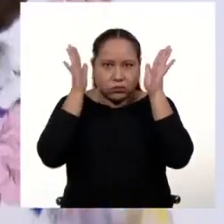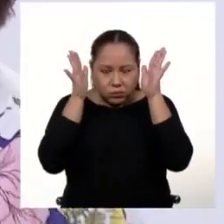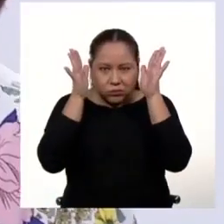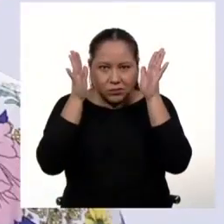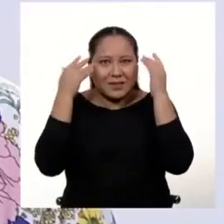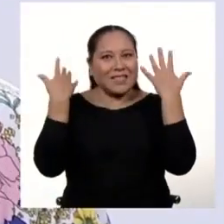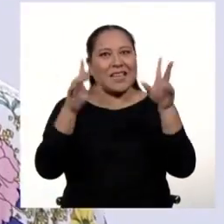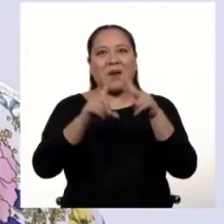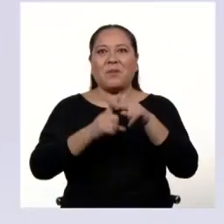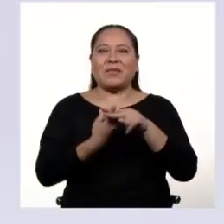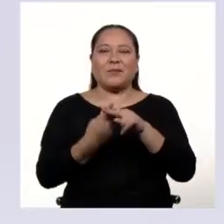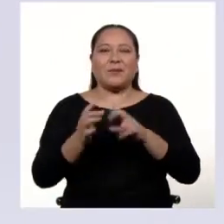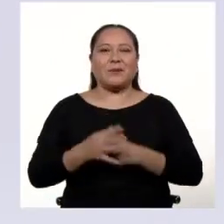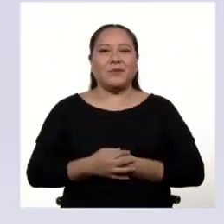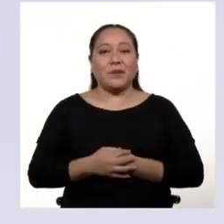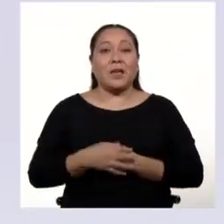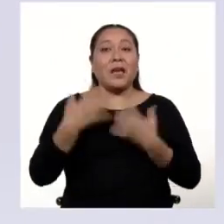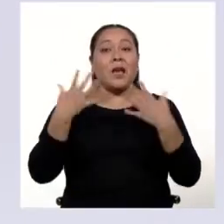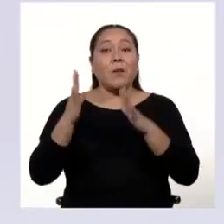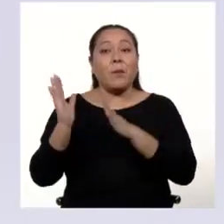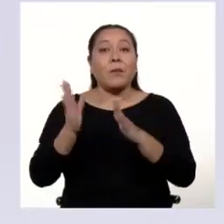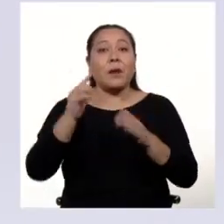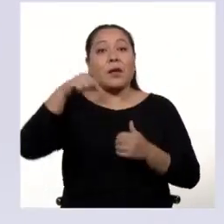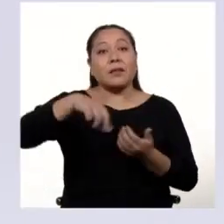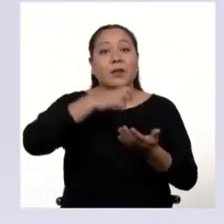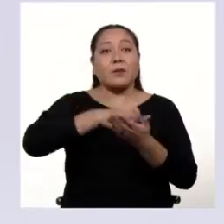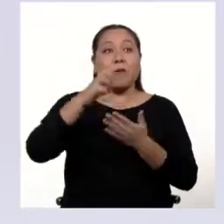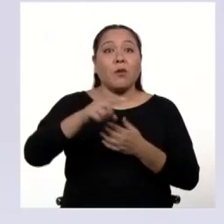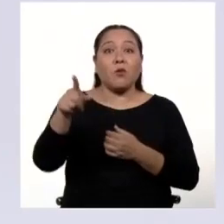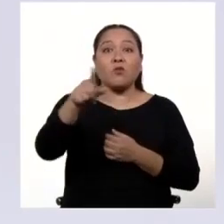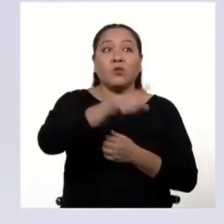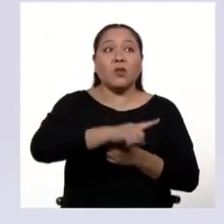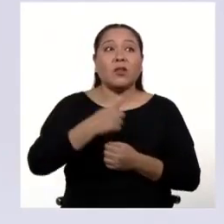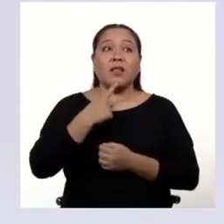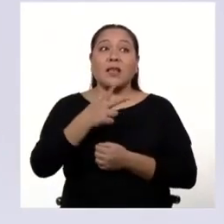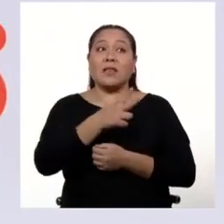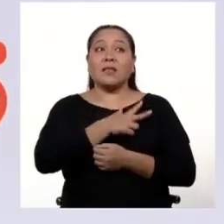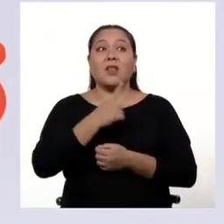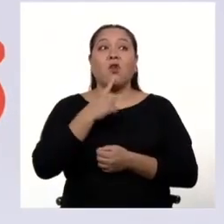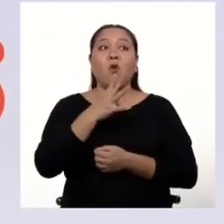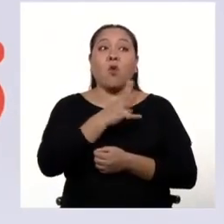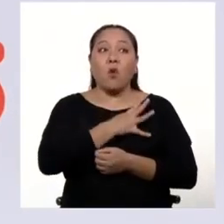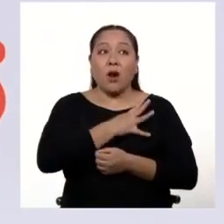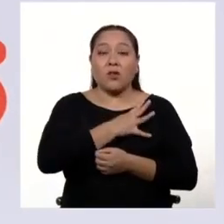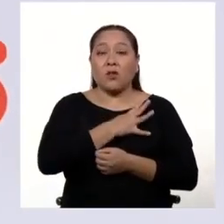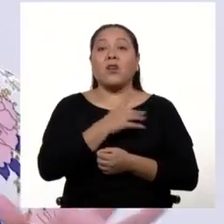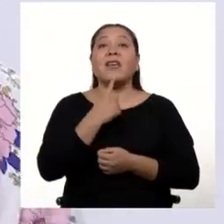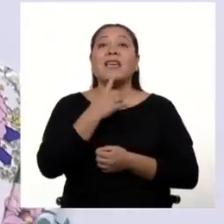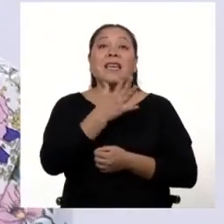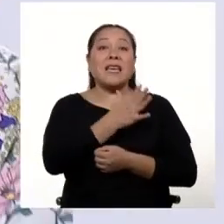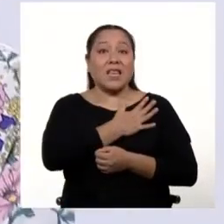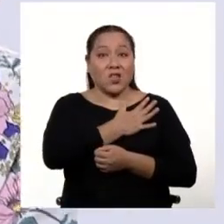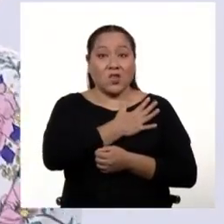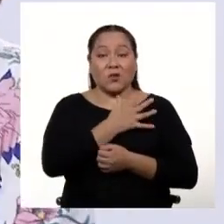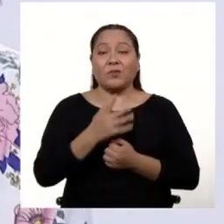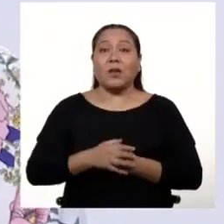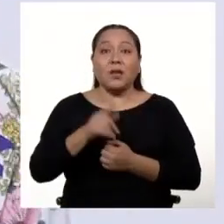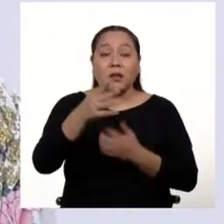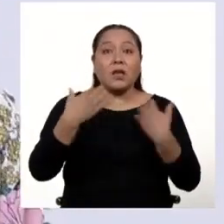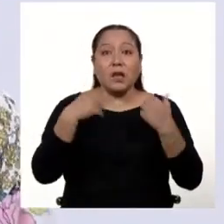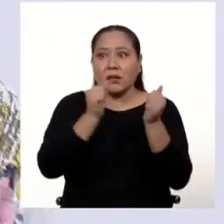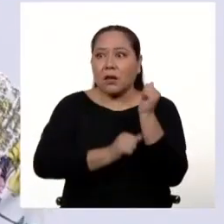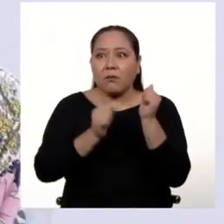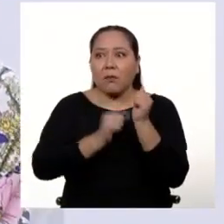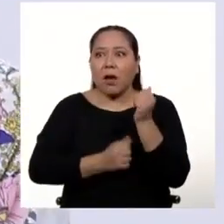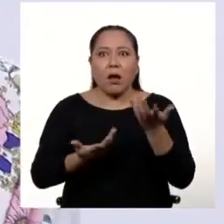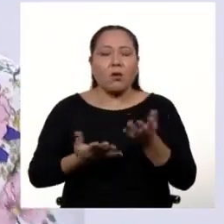nuestra mente, que ya comenzamos. Hemos preparado este programa para ustedes, chicos de tercero, cuarto y quinto de secundaria. Si tienes algún hermano, algún primo o